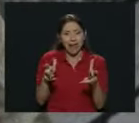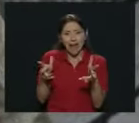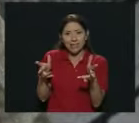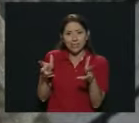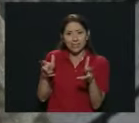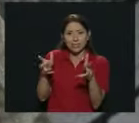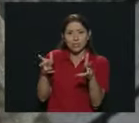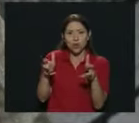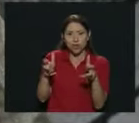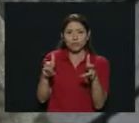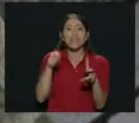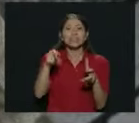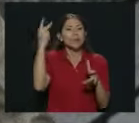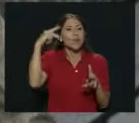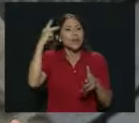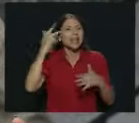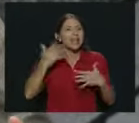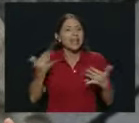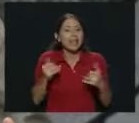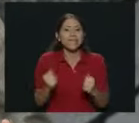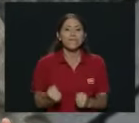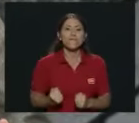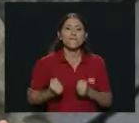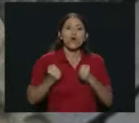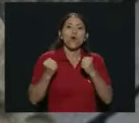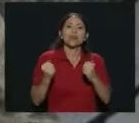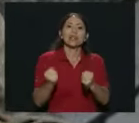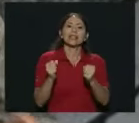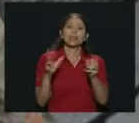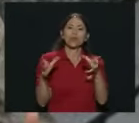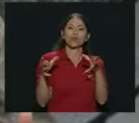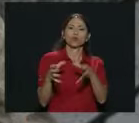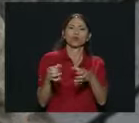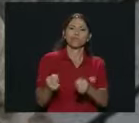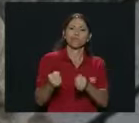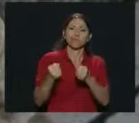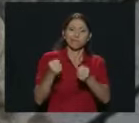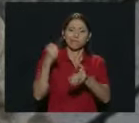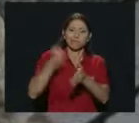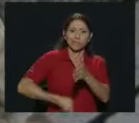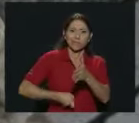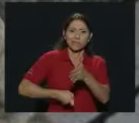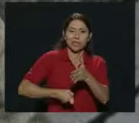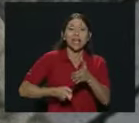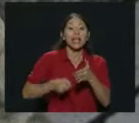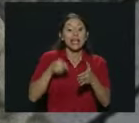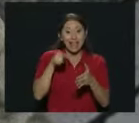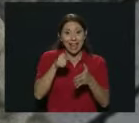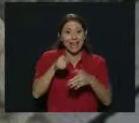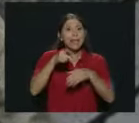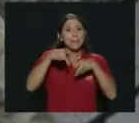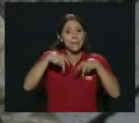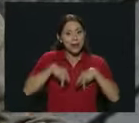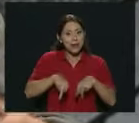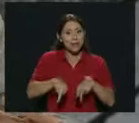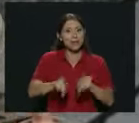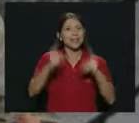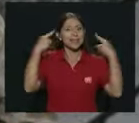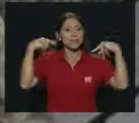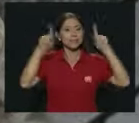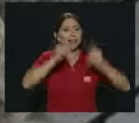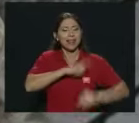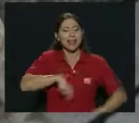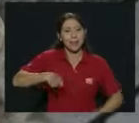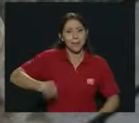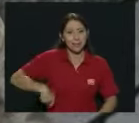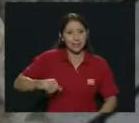sino que es una política de fortalecimiento de su núcleo más duro que le permite llegar a la presidencia y que, de acuerdo con